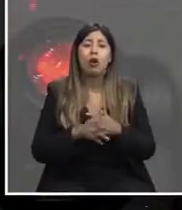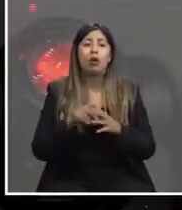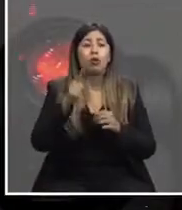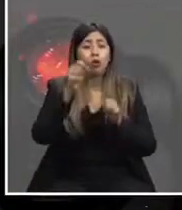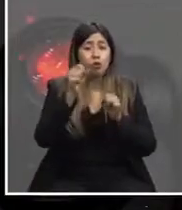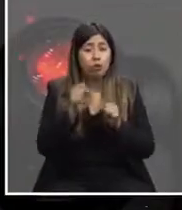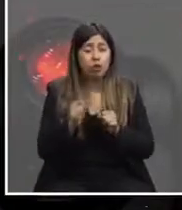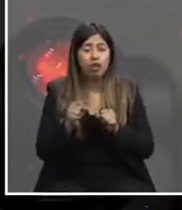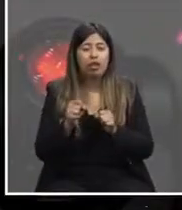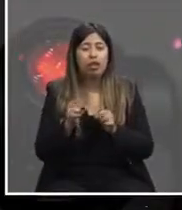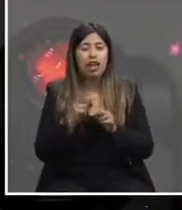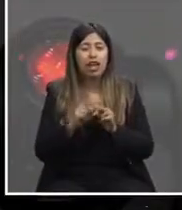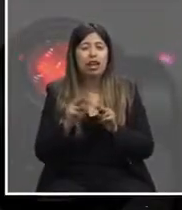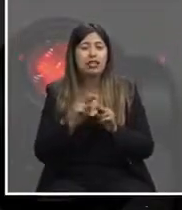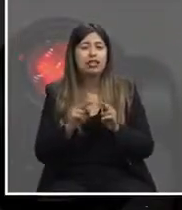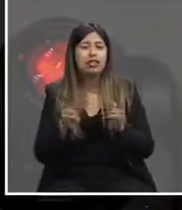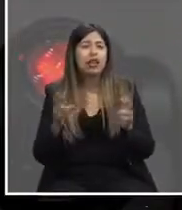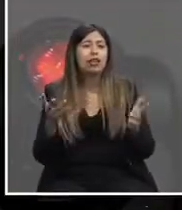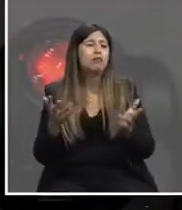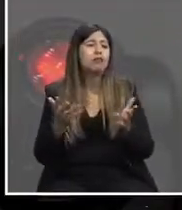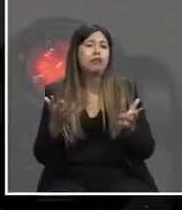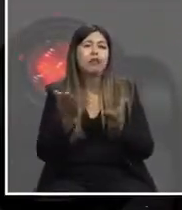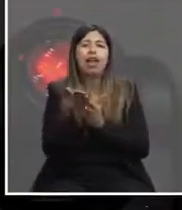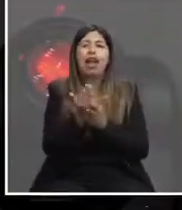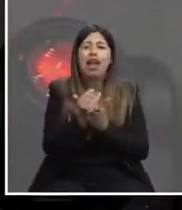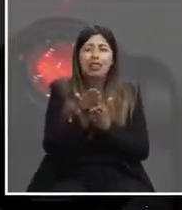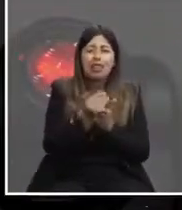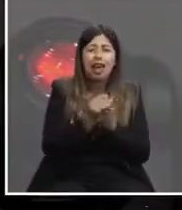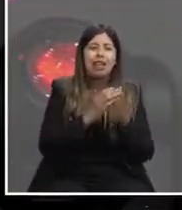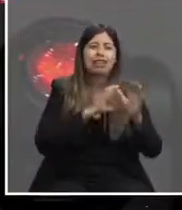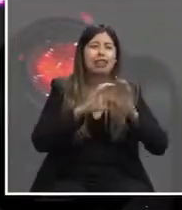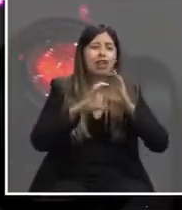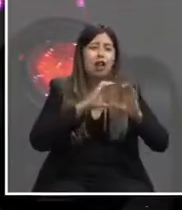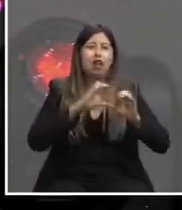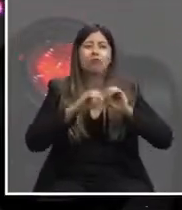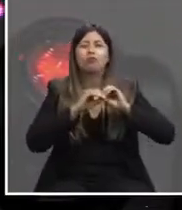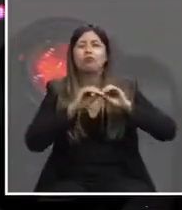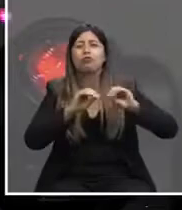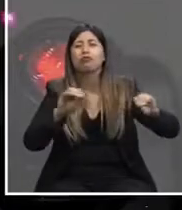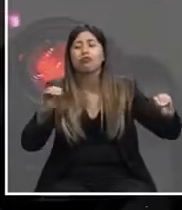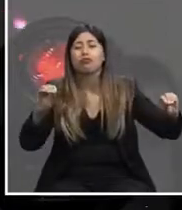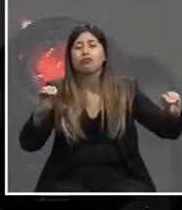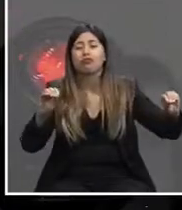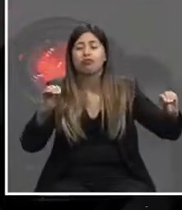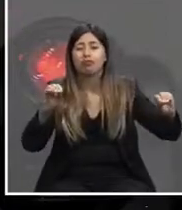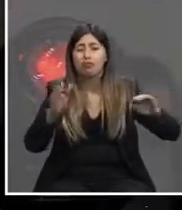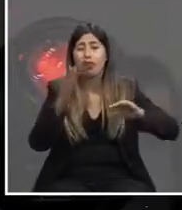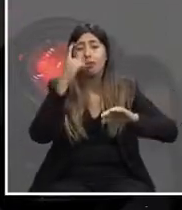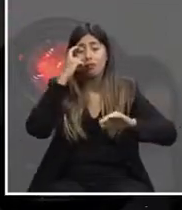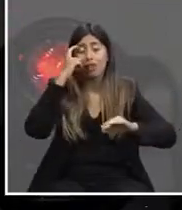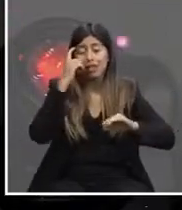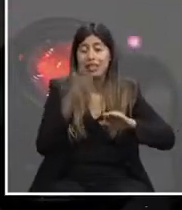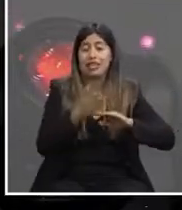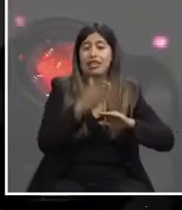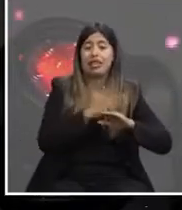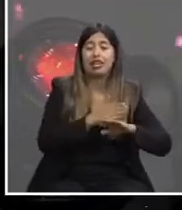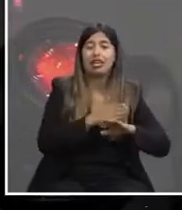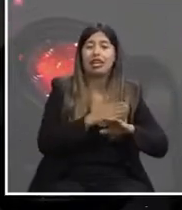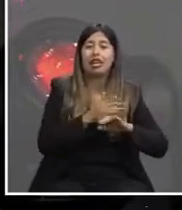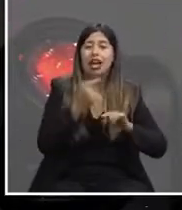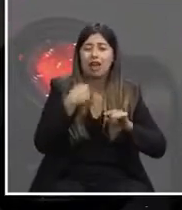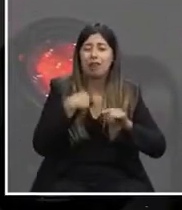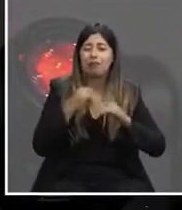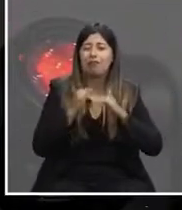generar toda una estrategia comunicacional que está concebida para introducir